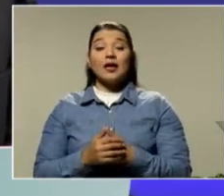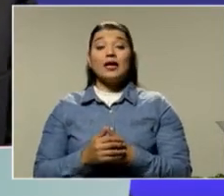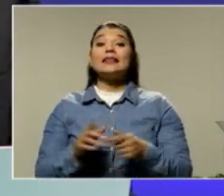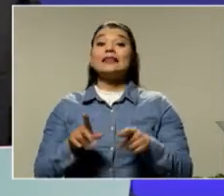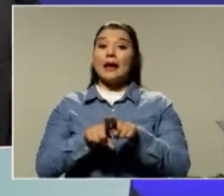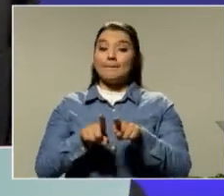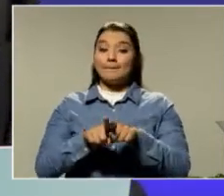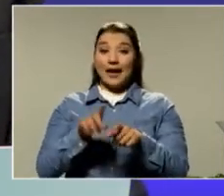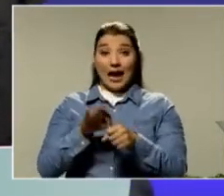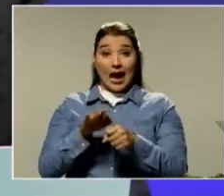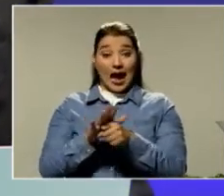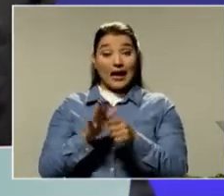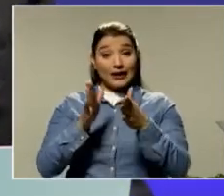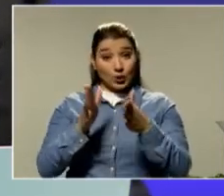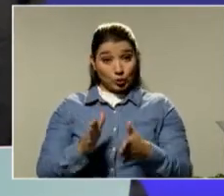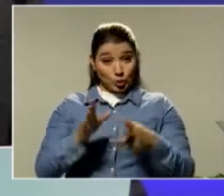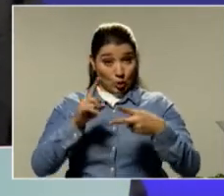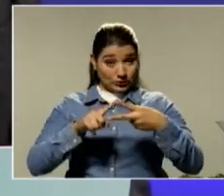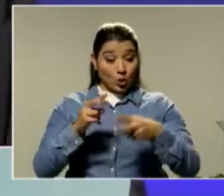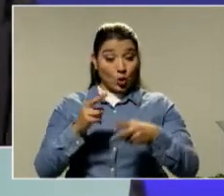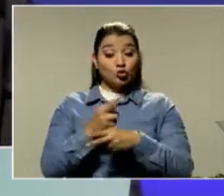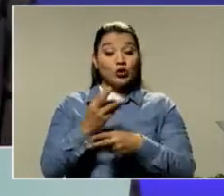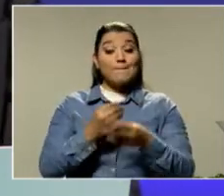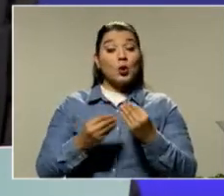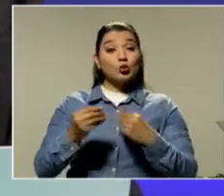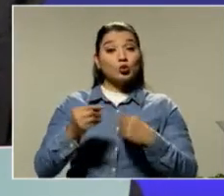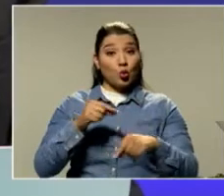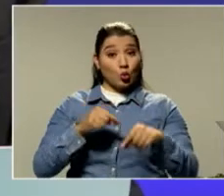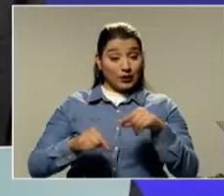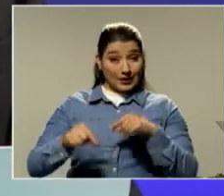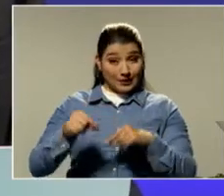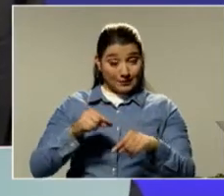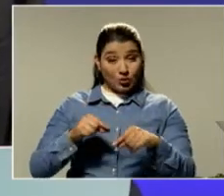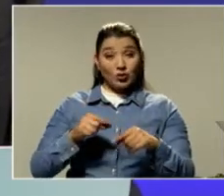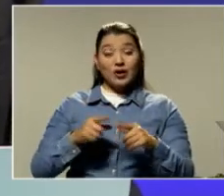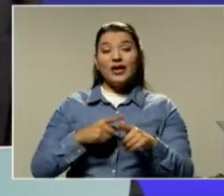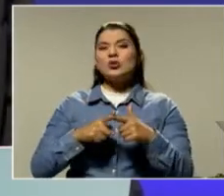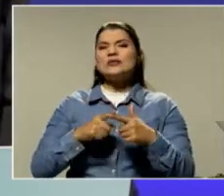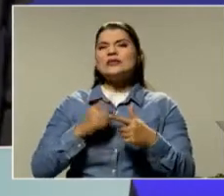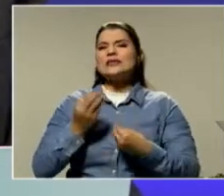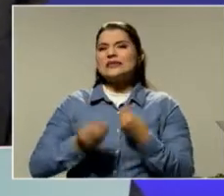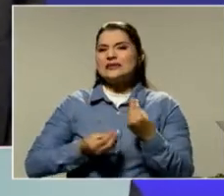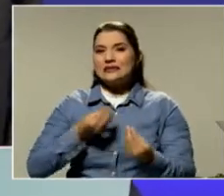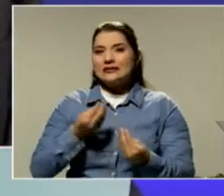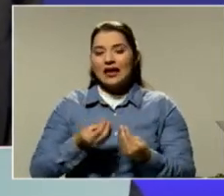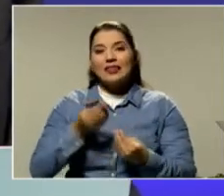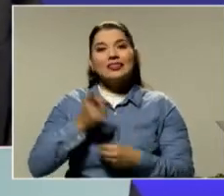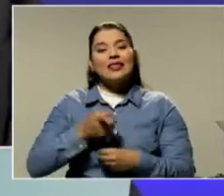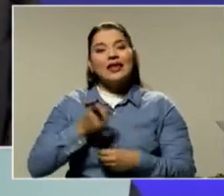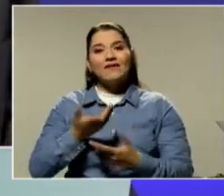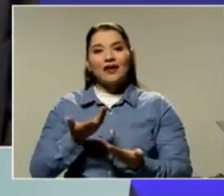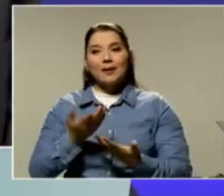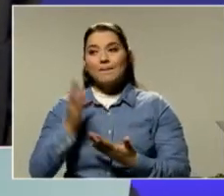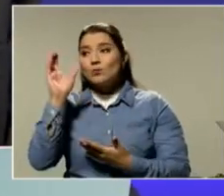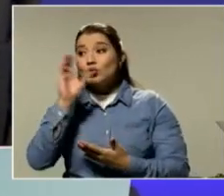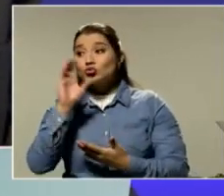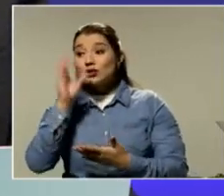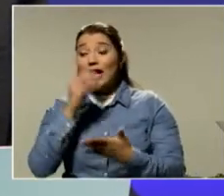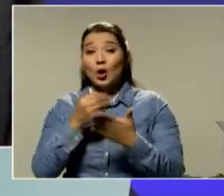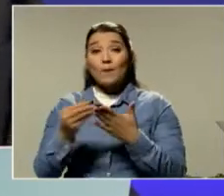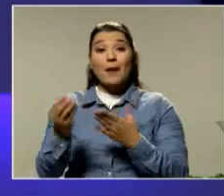los agricultores convencionales, los que no son orgánicos, si tenemos esa situación, lo que debemos buscar es que se dispongan de los plaguicidas